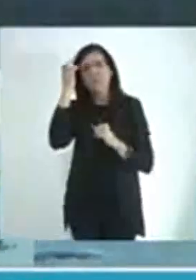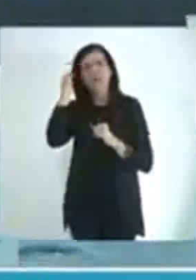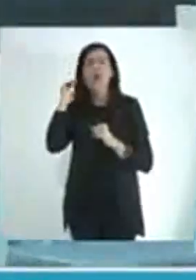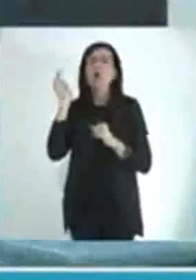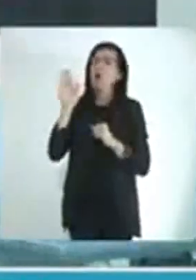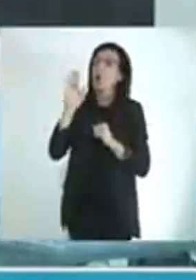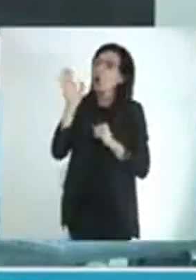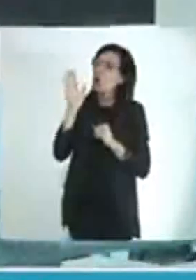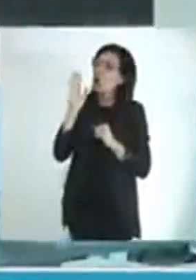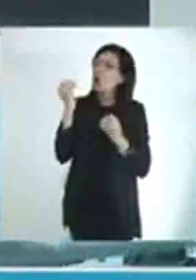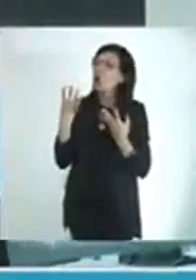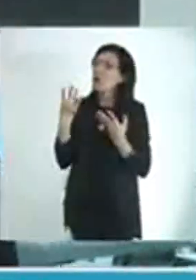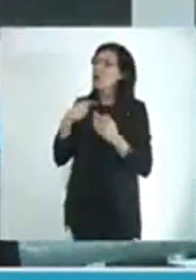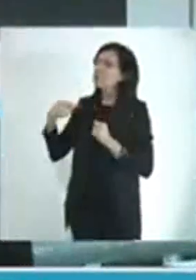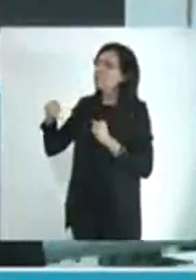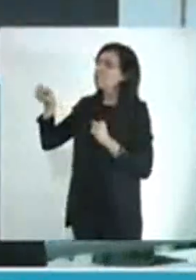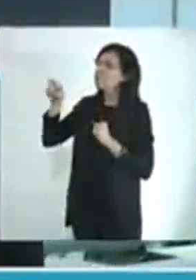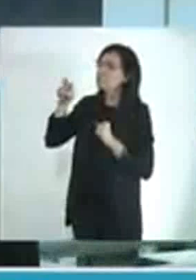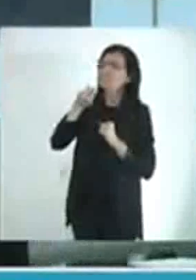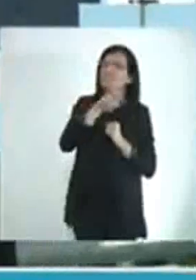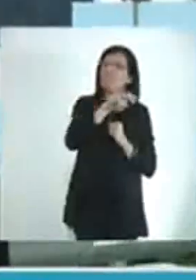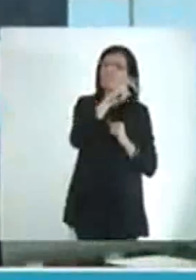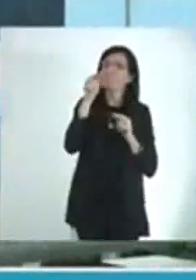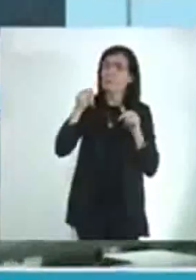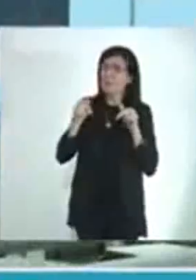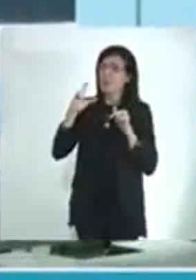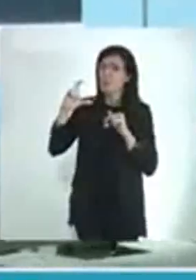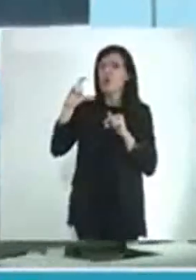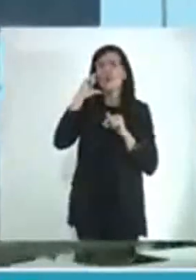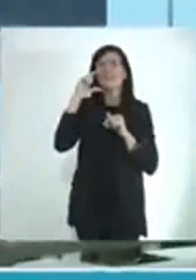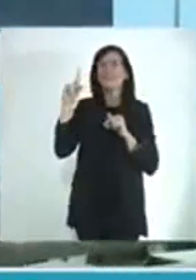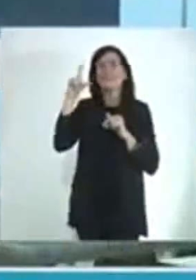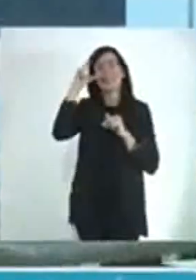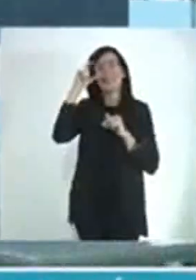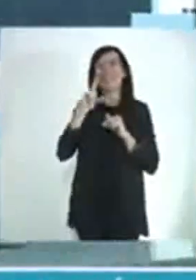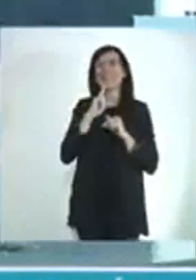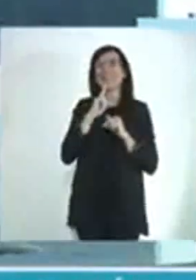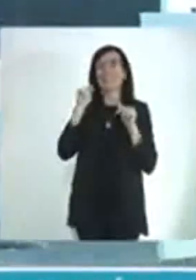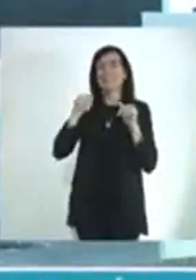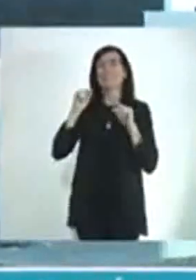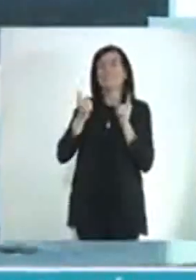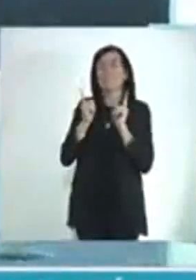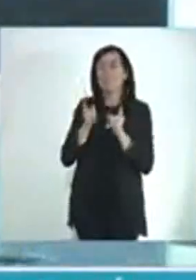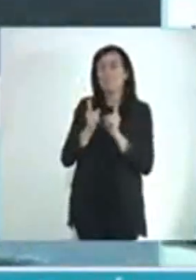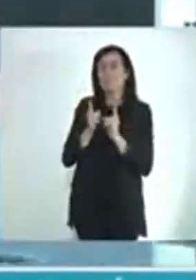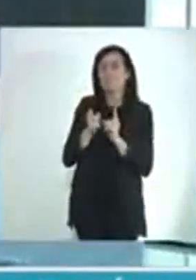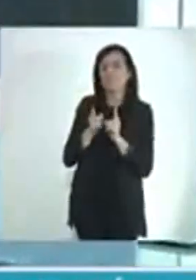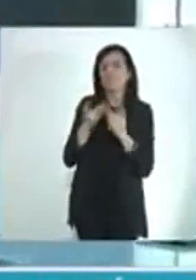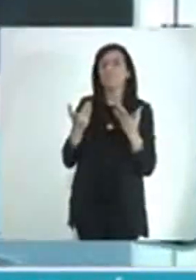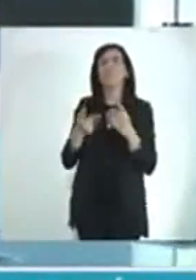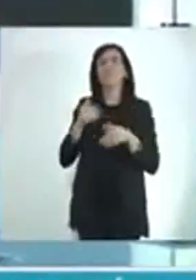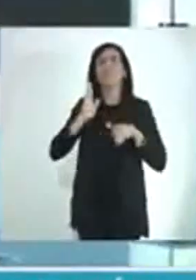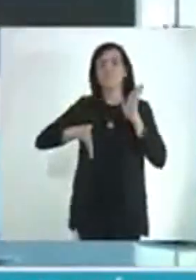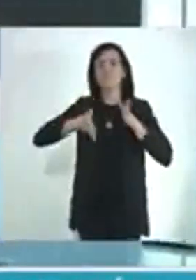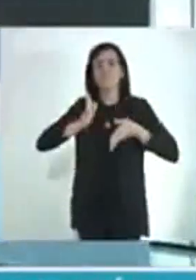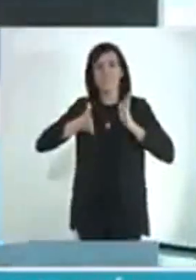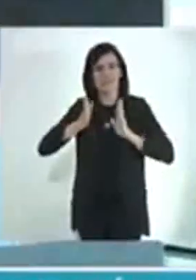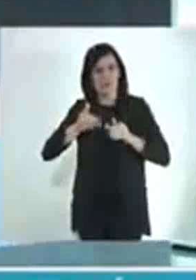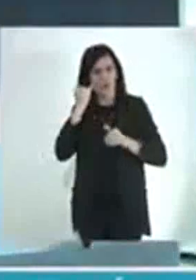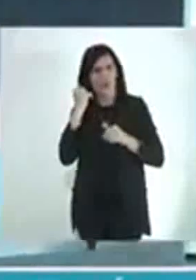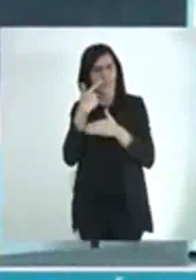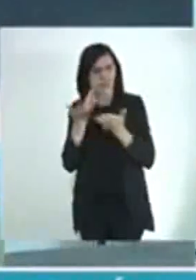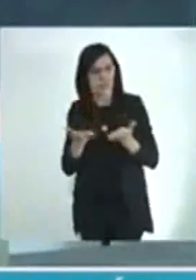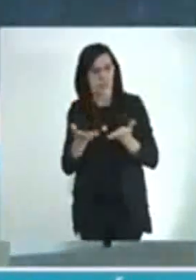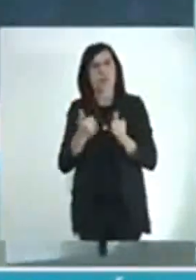Marce, aquí estoy en un nuevo recorrido aquí desde el Centro de Innovación CIDEP. Ya hemos recorrido el laboratorio de robótica, hemos recorrido